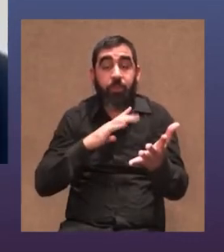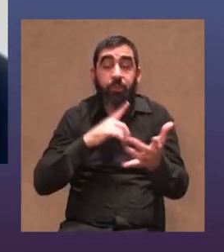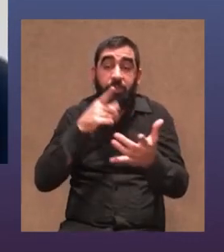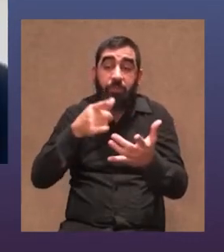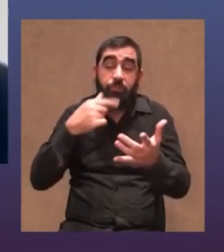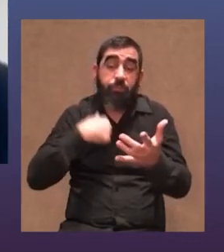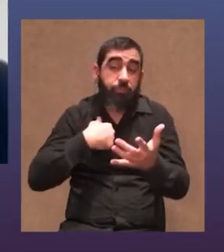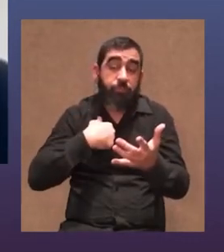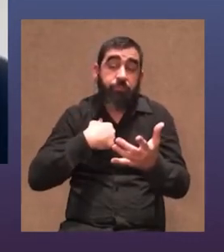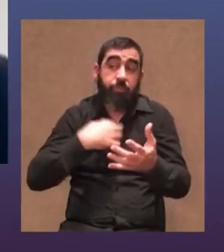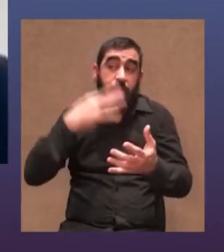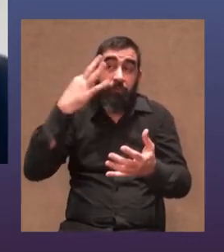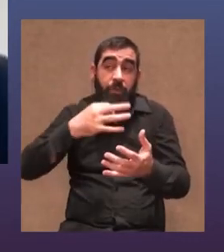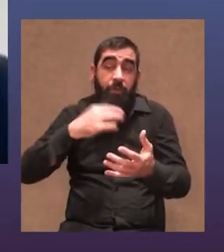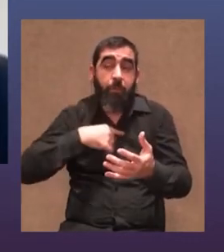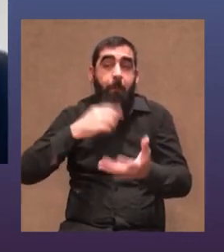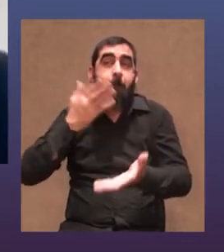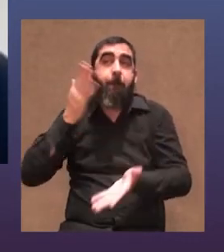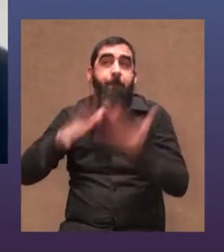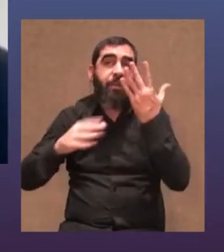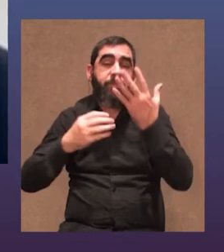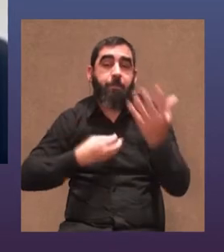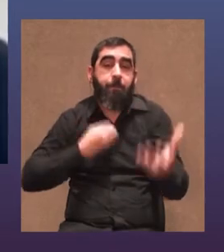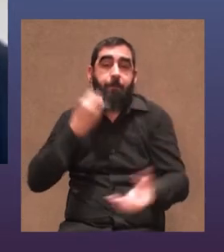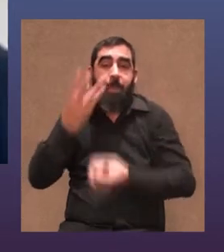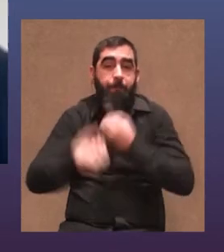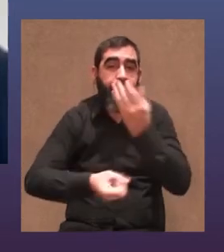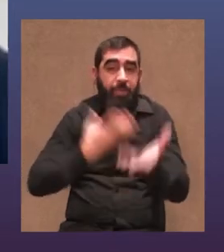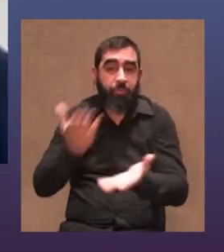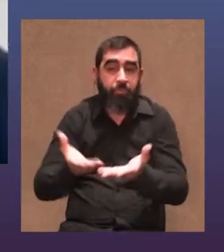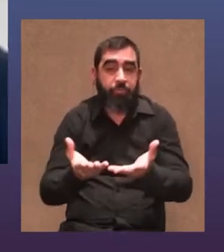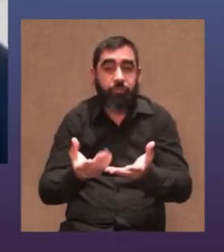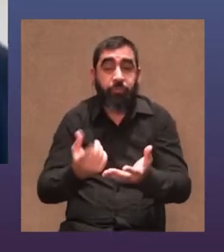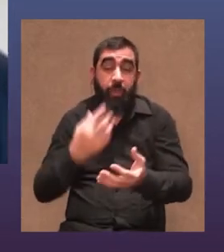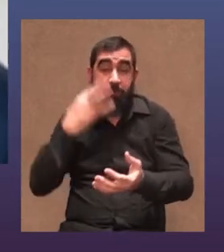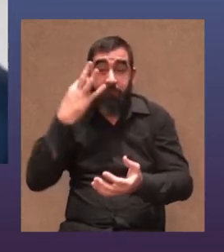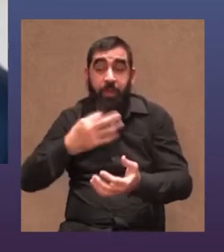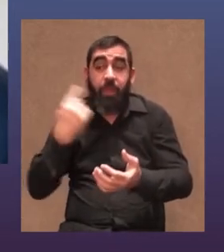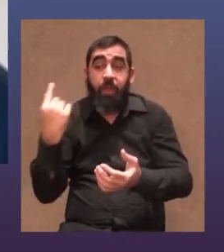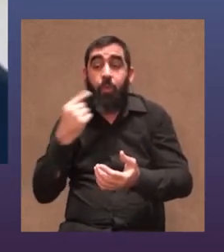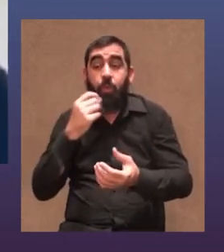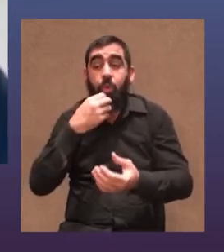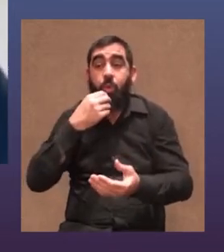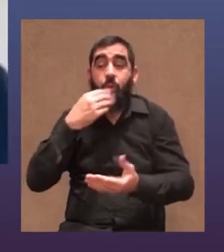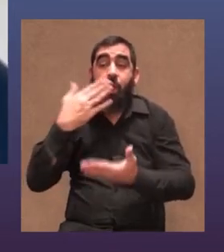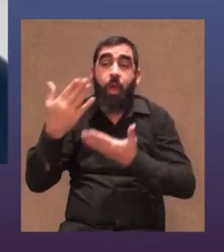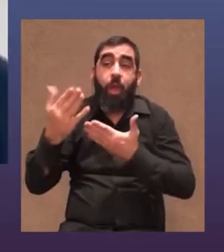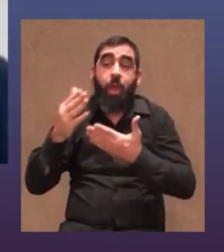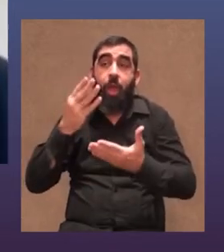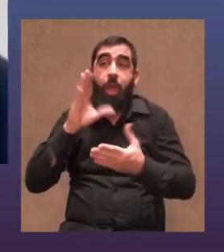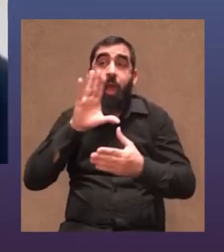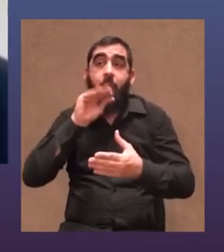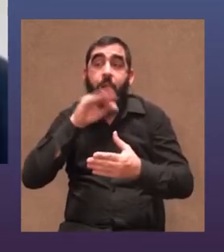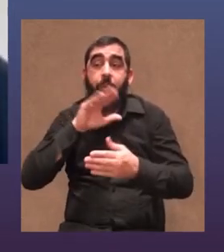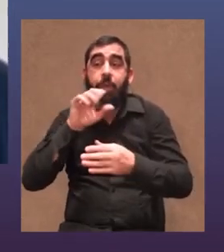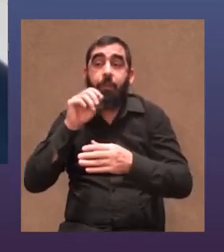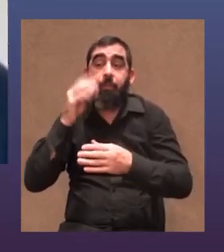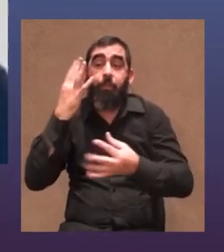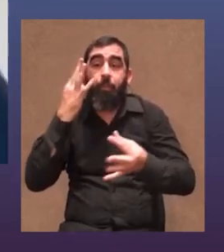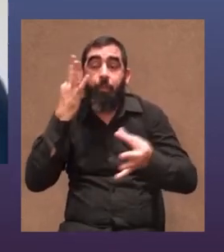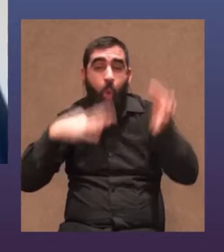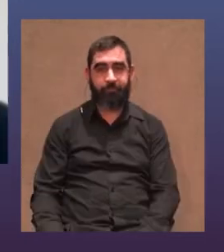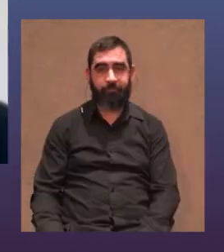lo que yo más me expreso, ¿no? Genial, es verdad que todos dialogamos con nuestro arte y pasa a ser como lo nuestro,